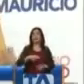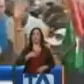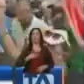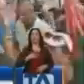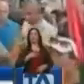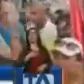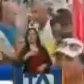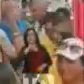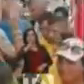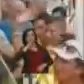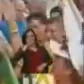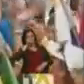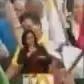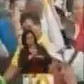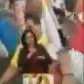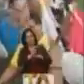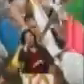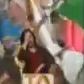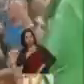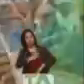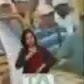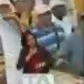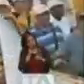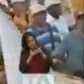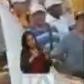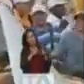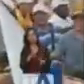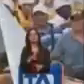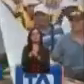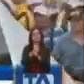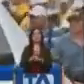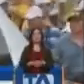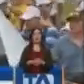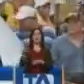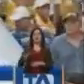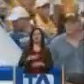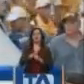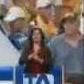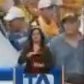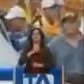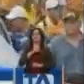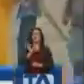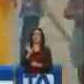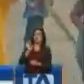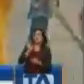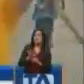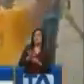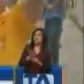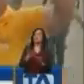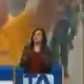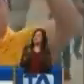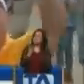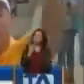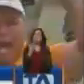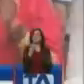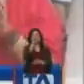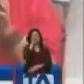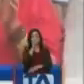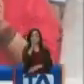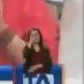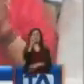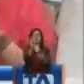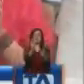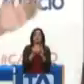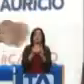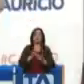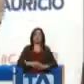peter y su equipo de campaña se sienten seguros de lograr una segunda vuelta pero en el caso de que no adelanta que respetaría los